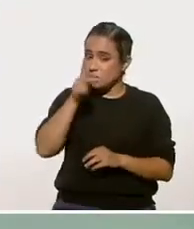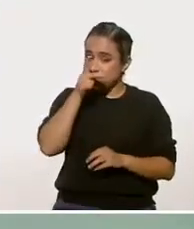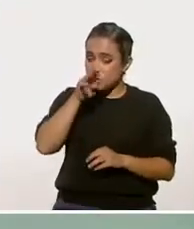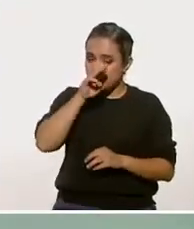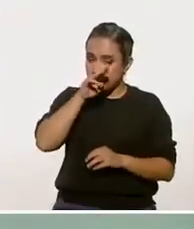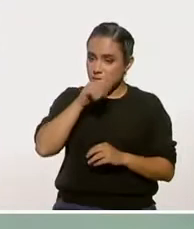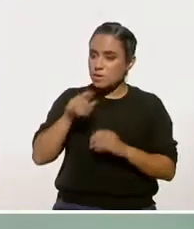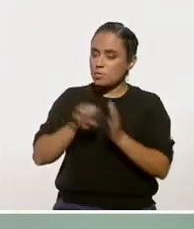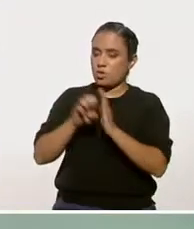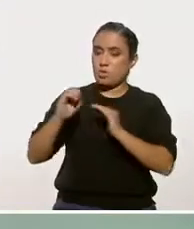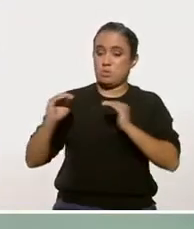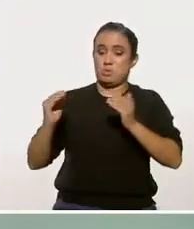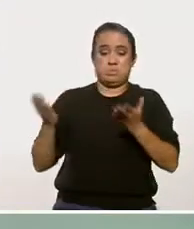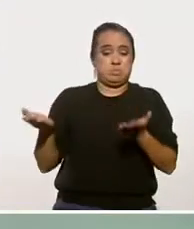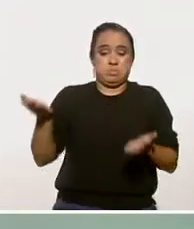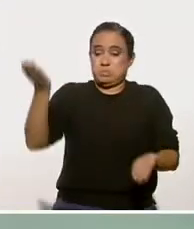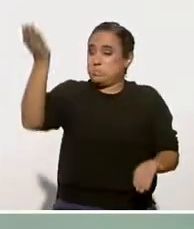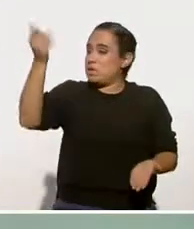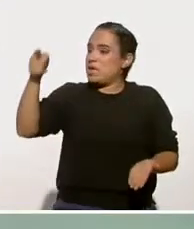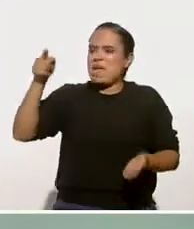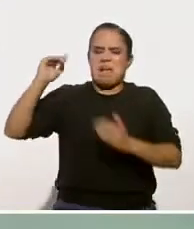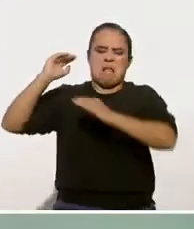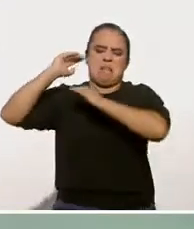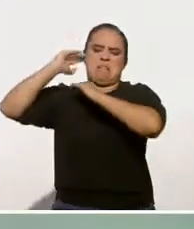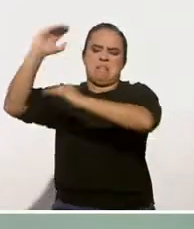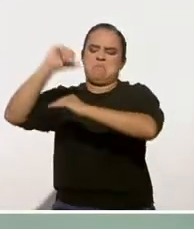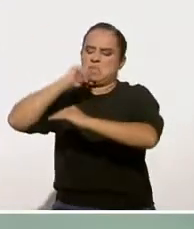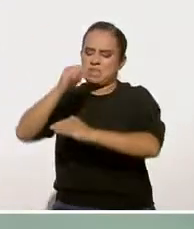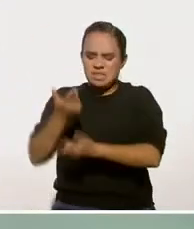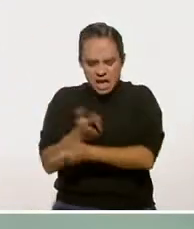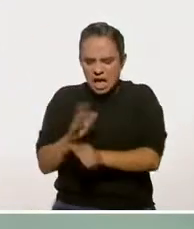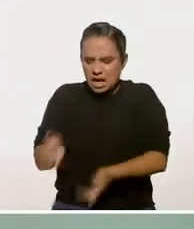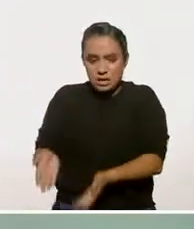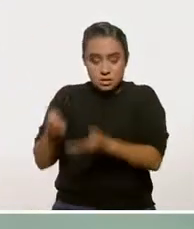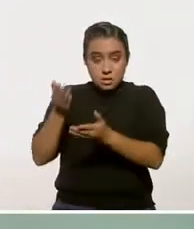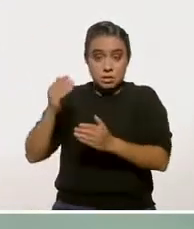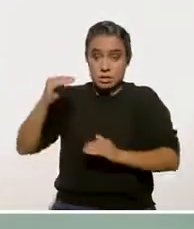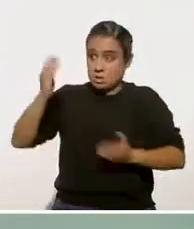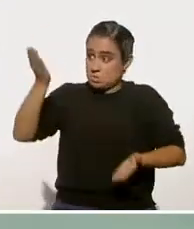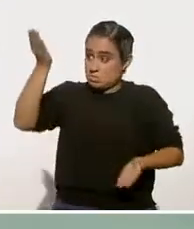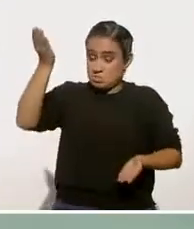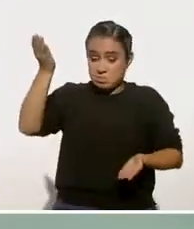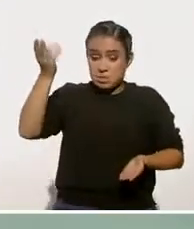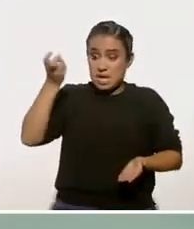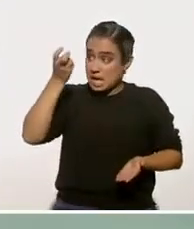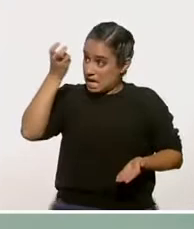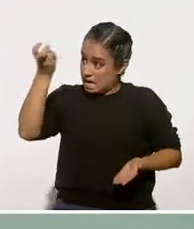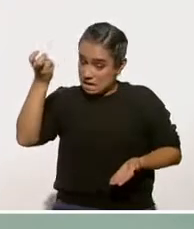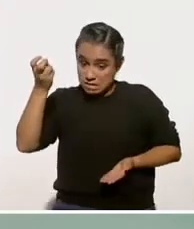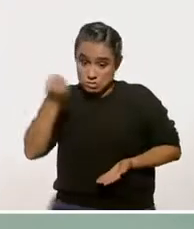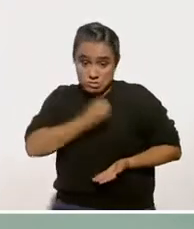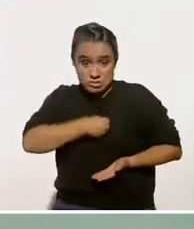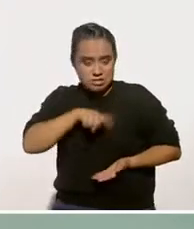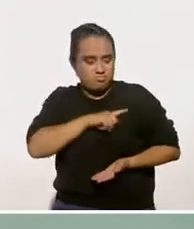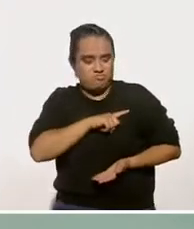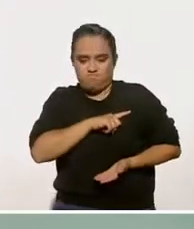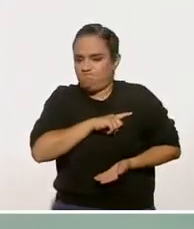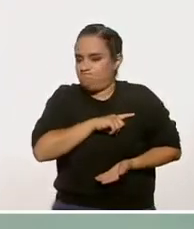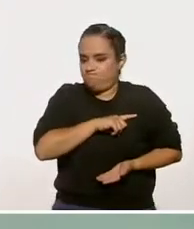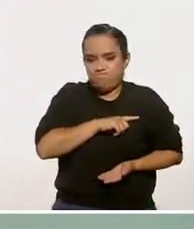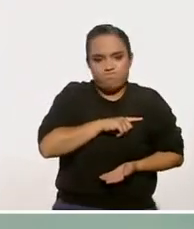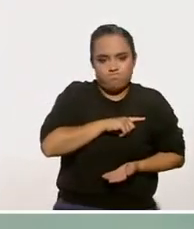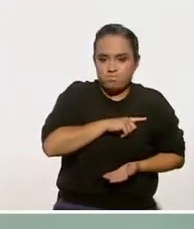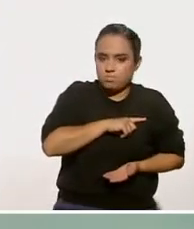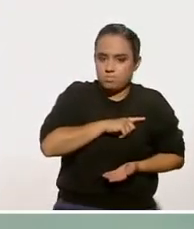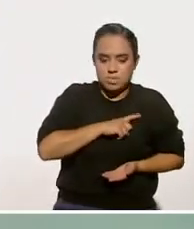otro extremo, el extremo donde no hay límites, donde pueden hacer lo que sea, también no es saludable. No. O sea, eso tampoco